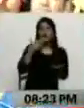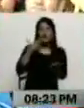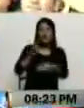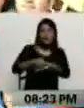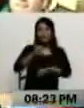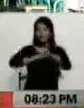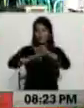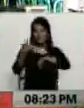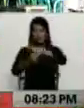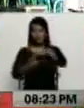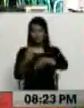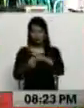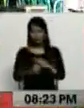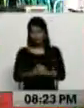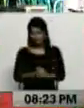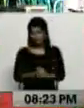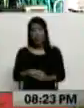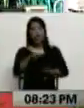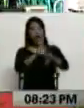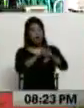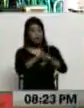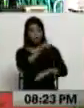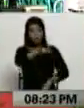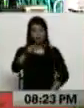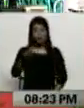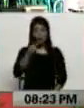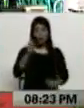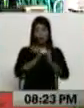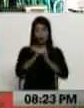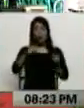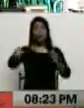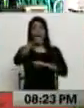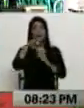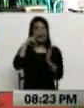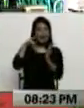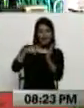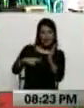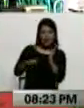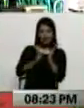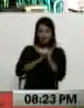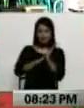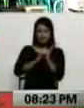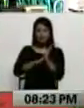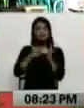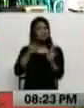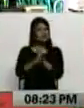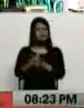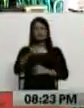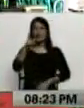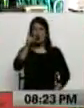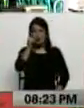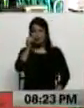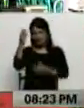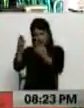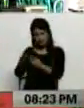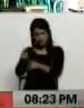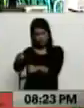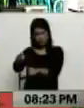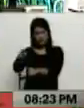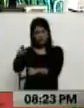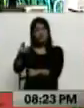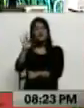les aconsejo y Les recomiendo a los jóvenes lean a Fabricio lean a Fabricio